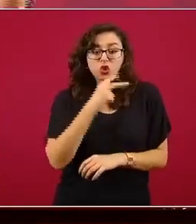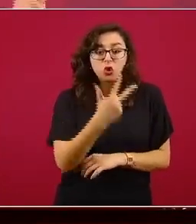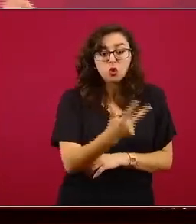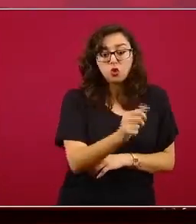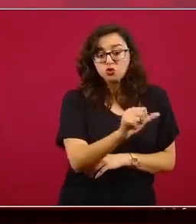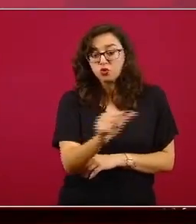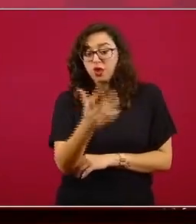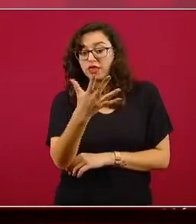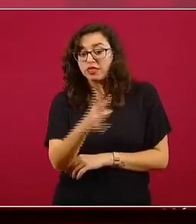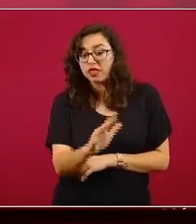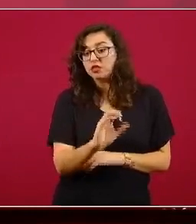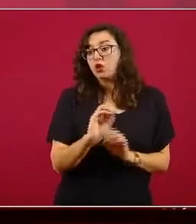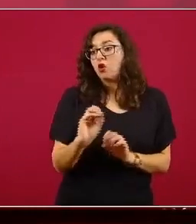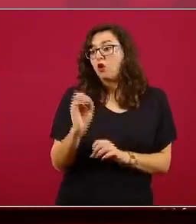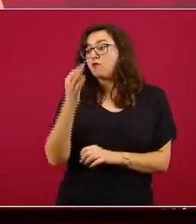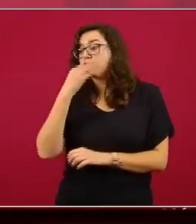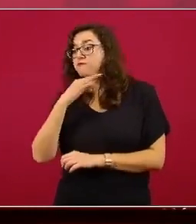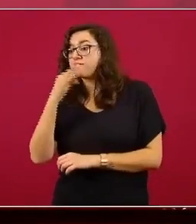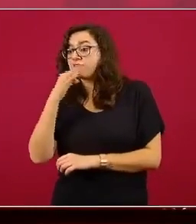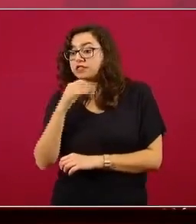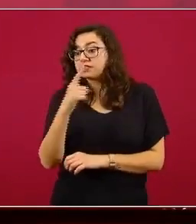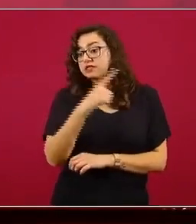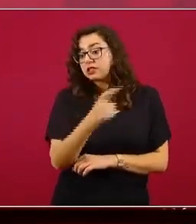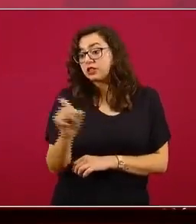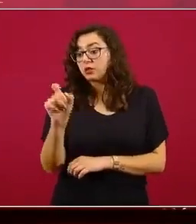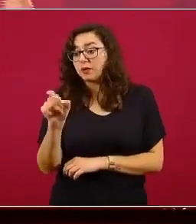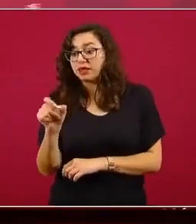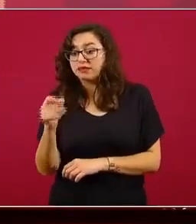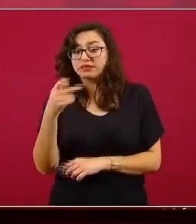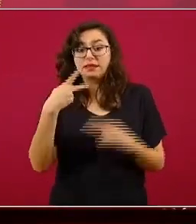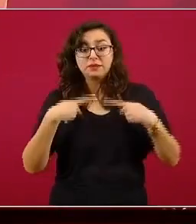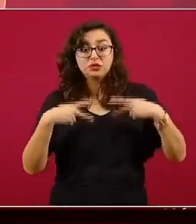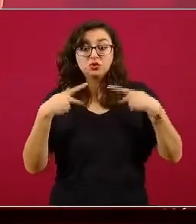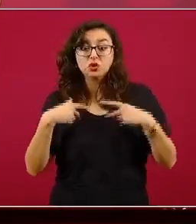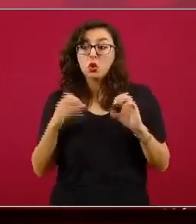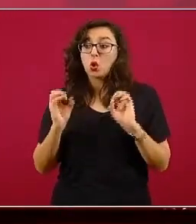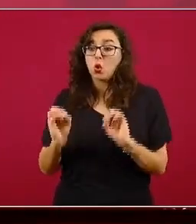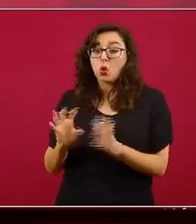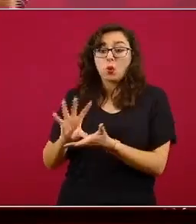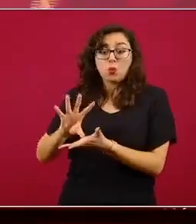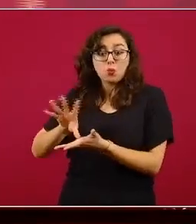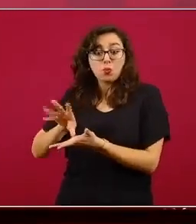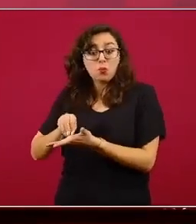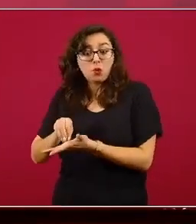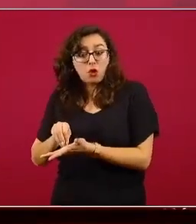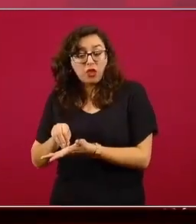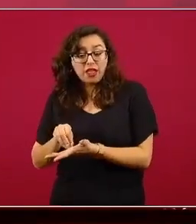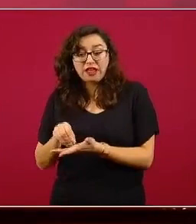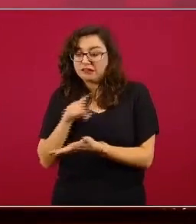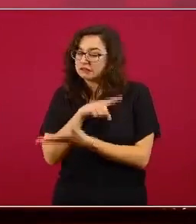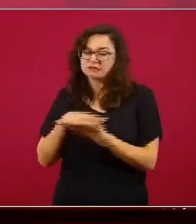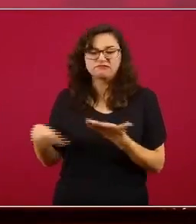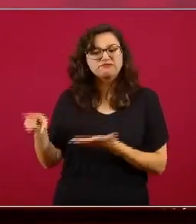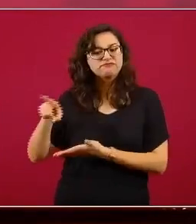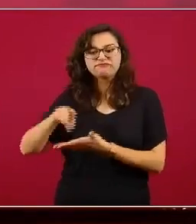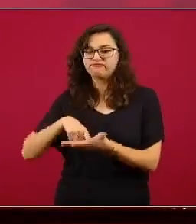fiesta de 120 personas, o esa boda que no se quiso cancelar y tiene 300